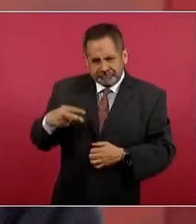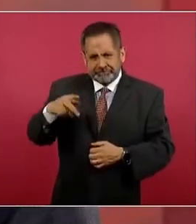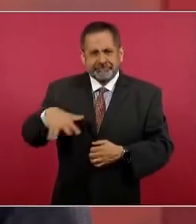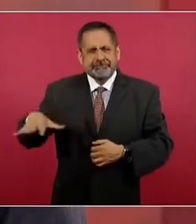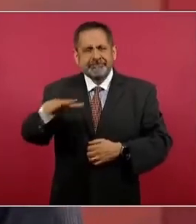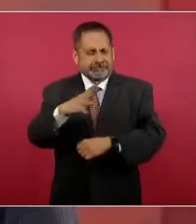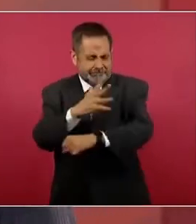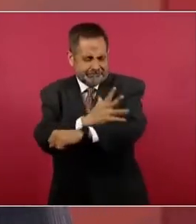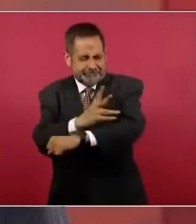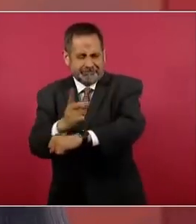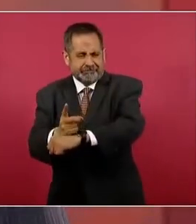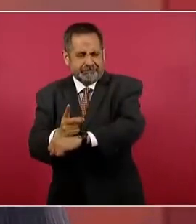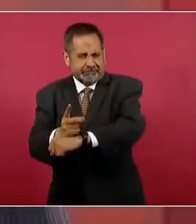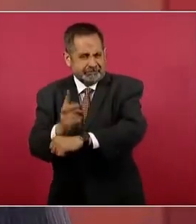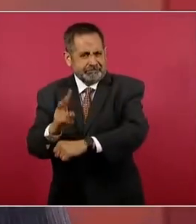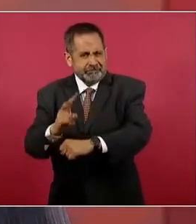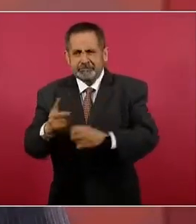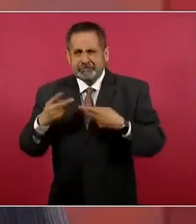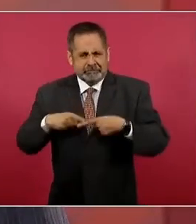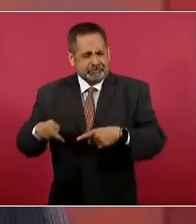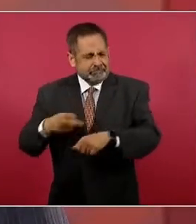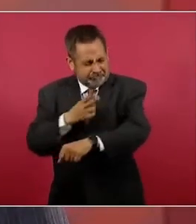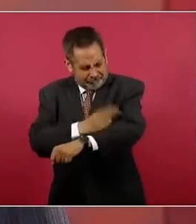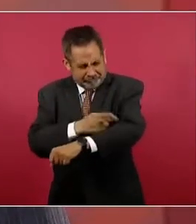la honestidad de su pueblo.